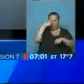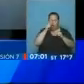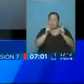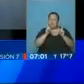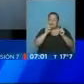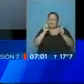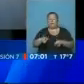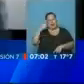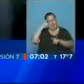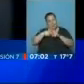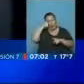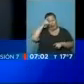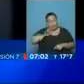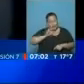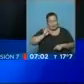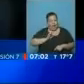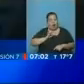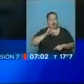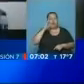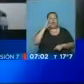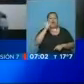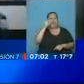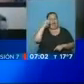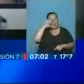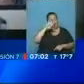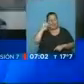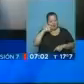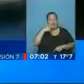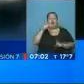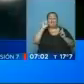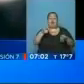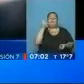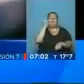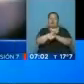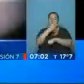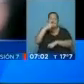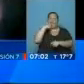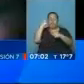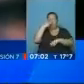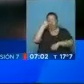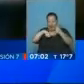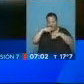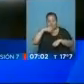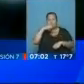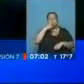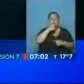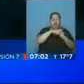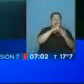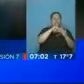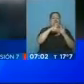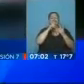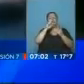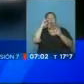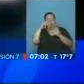mismo delito condenó al ex comisario José Luis Baella. También dispuso penas para 2 narcotraficantes, Daniel Mendoza y Fernando